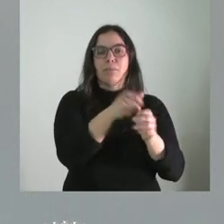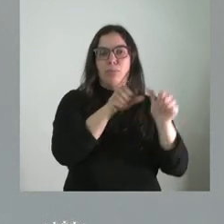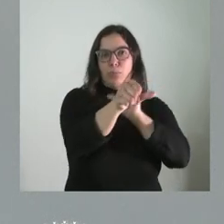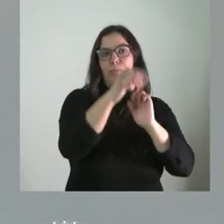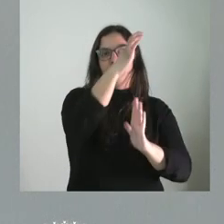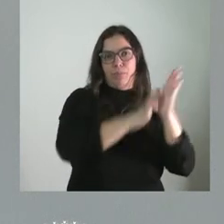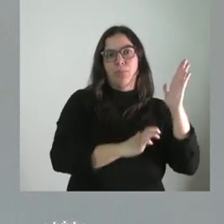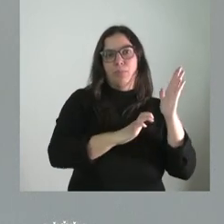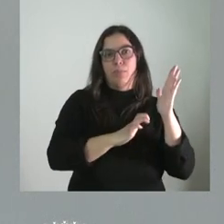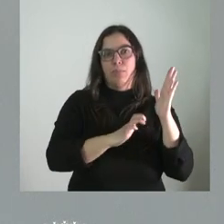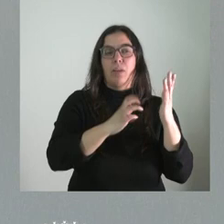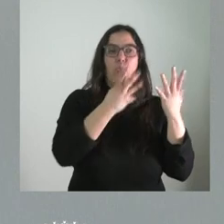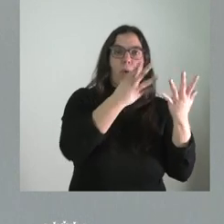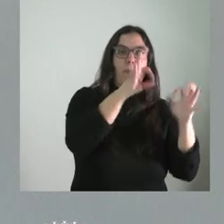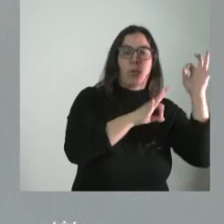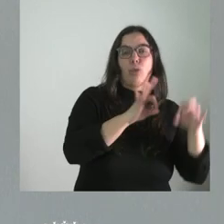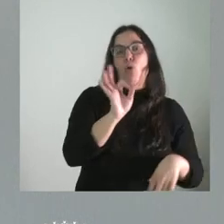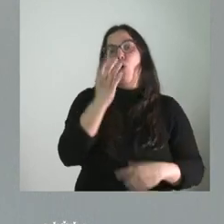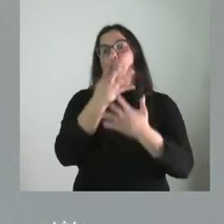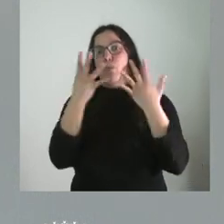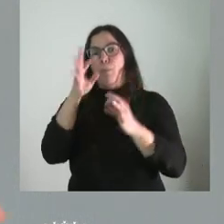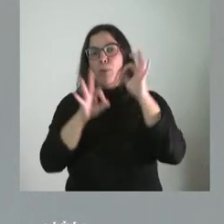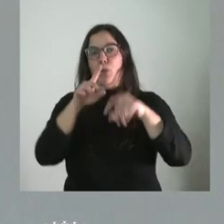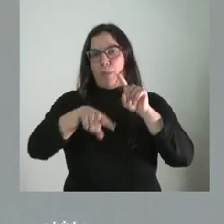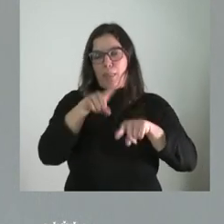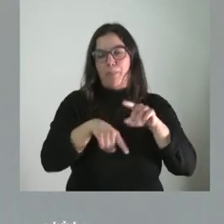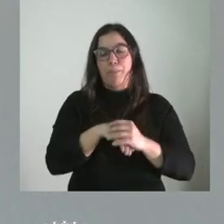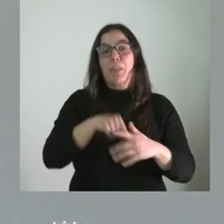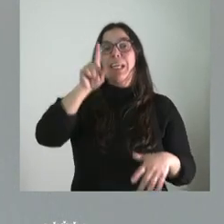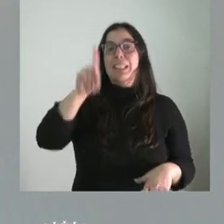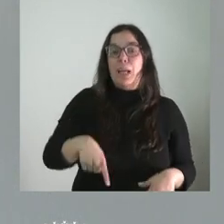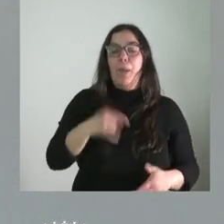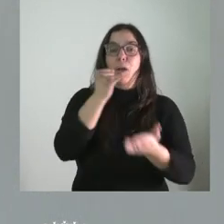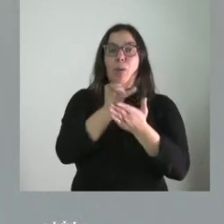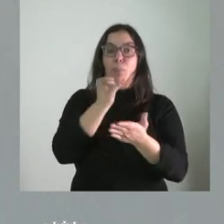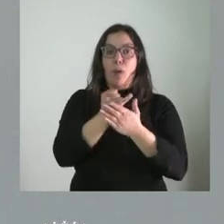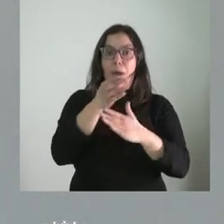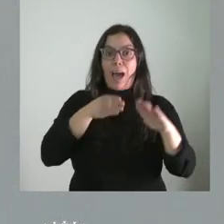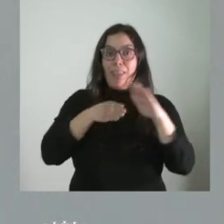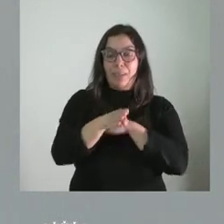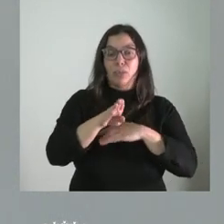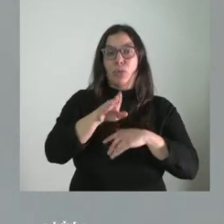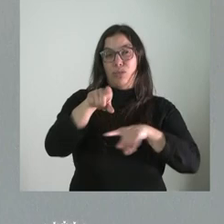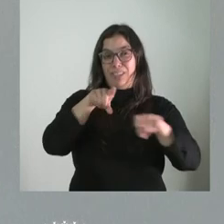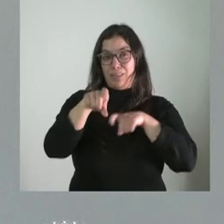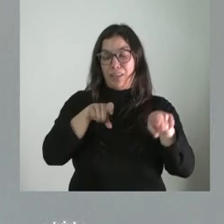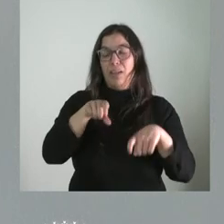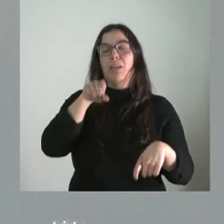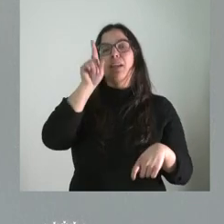a pagar entre el 9 y el 19% según estas cantidades y también bajamos las pruebas de acceso a lavado